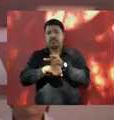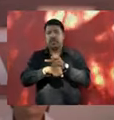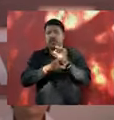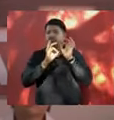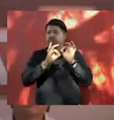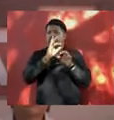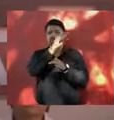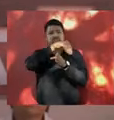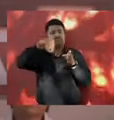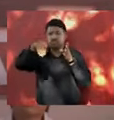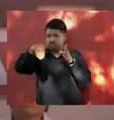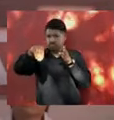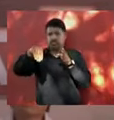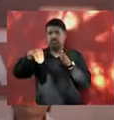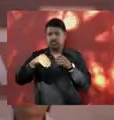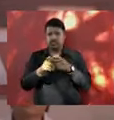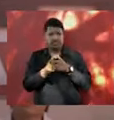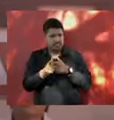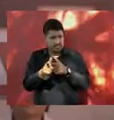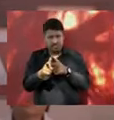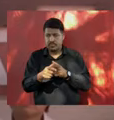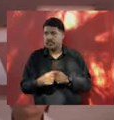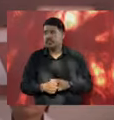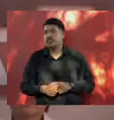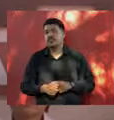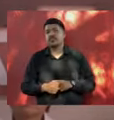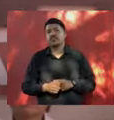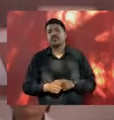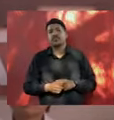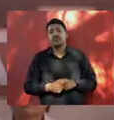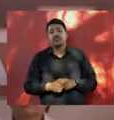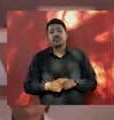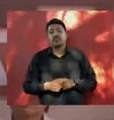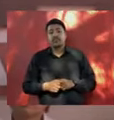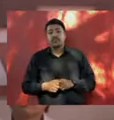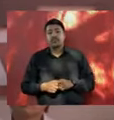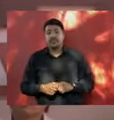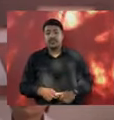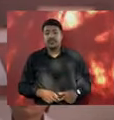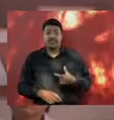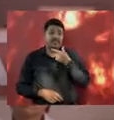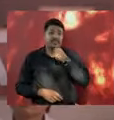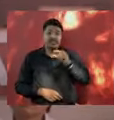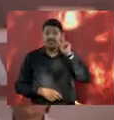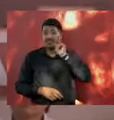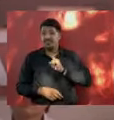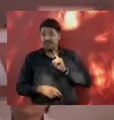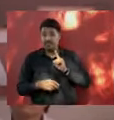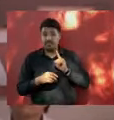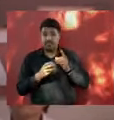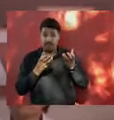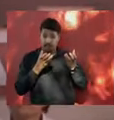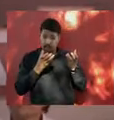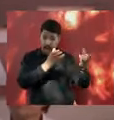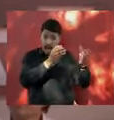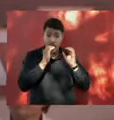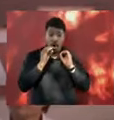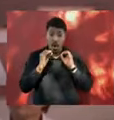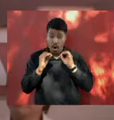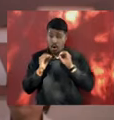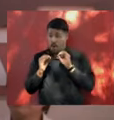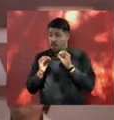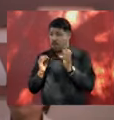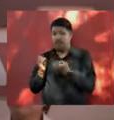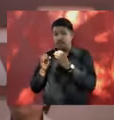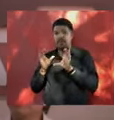directo. ¿Qué es mejor? ¿Que las y los jóvenes estén en la calle o en la escuela?